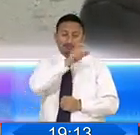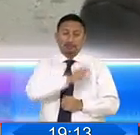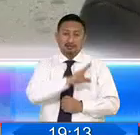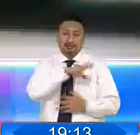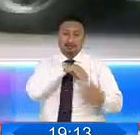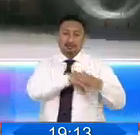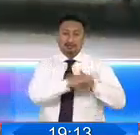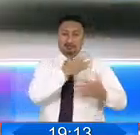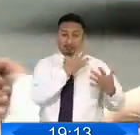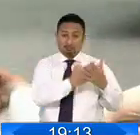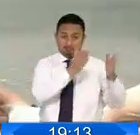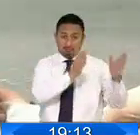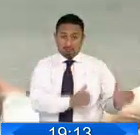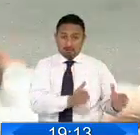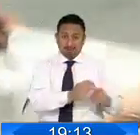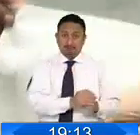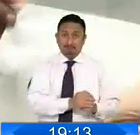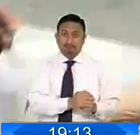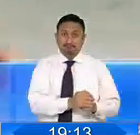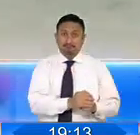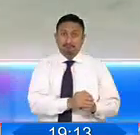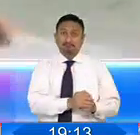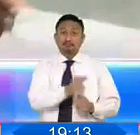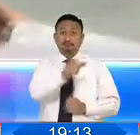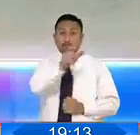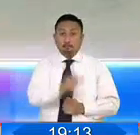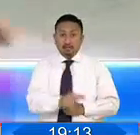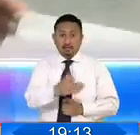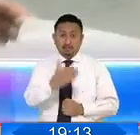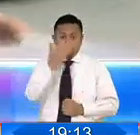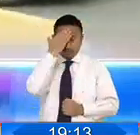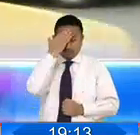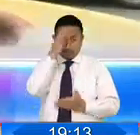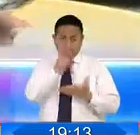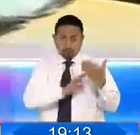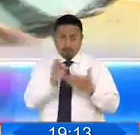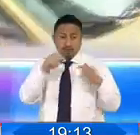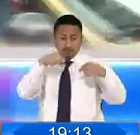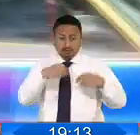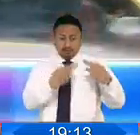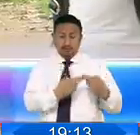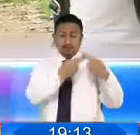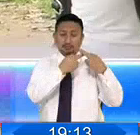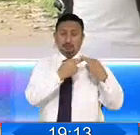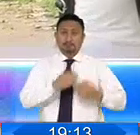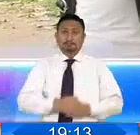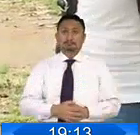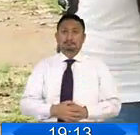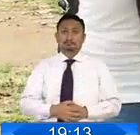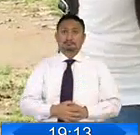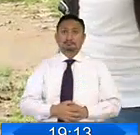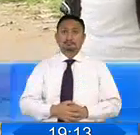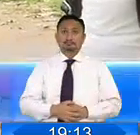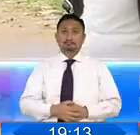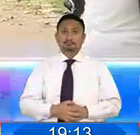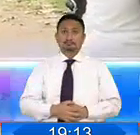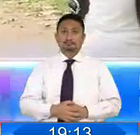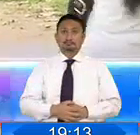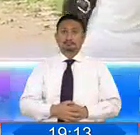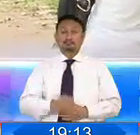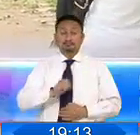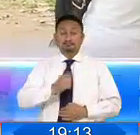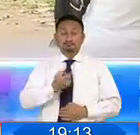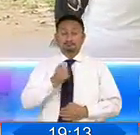los PPLs. Que haya persona estudiada y avalada para cargar esos puestos ahí. En este marco, además